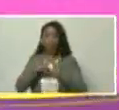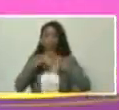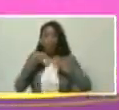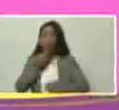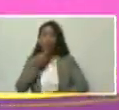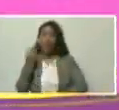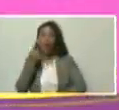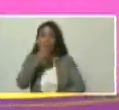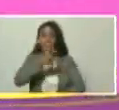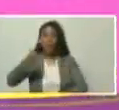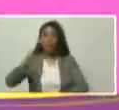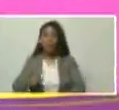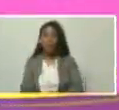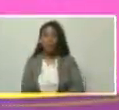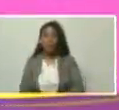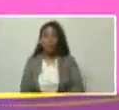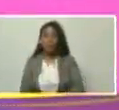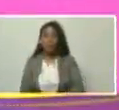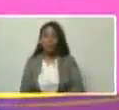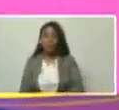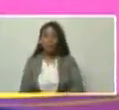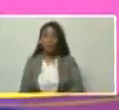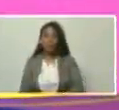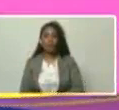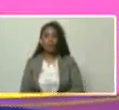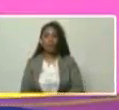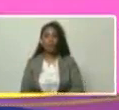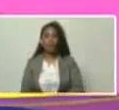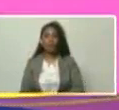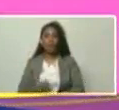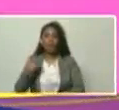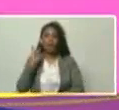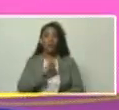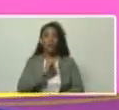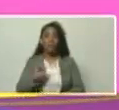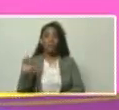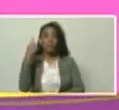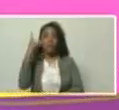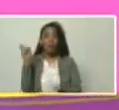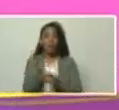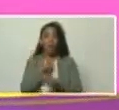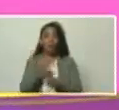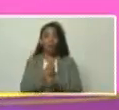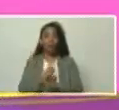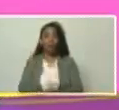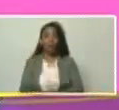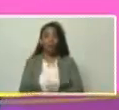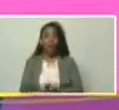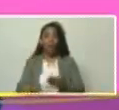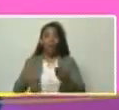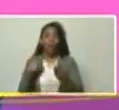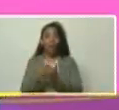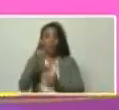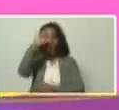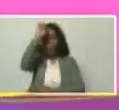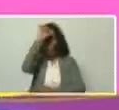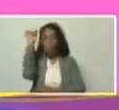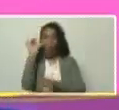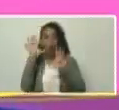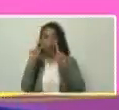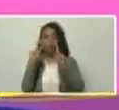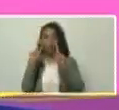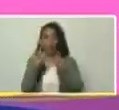juventud venezolana, a partir del lunes 1 de agosto hasta el domingo